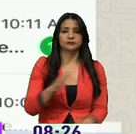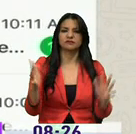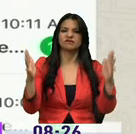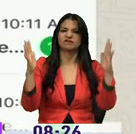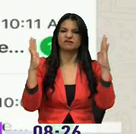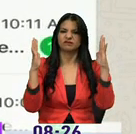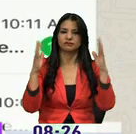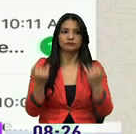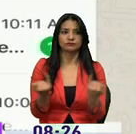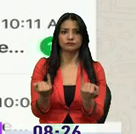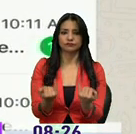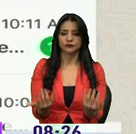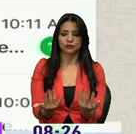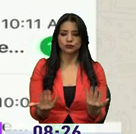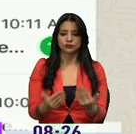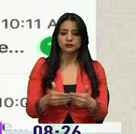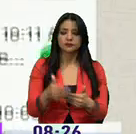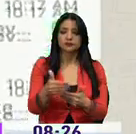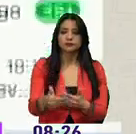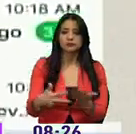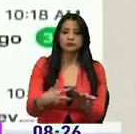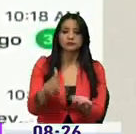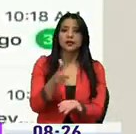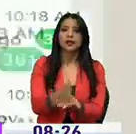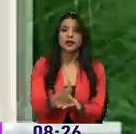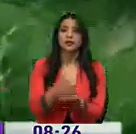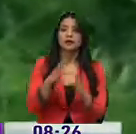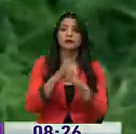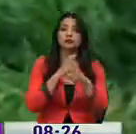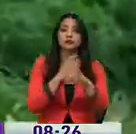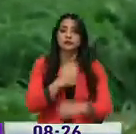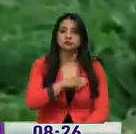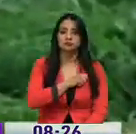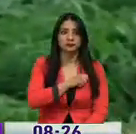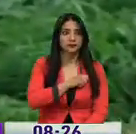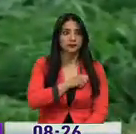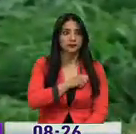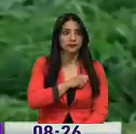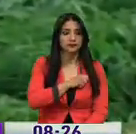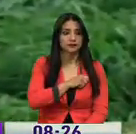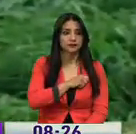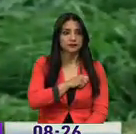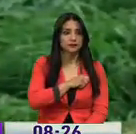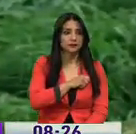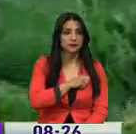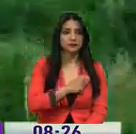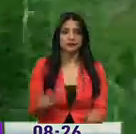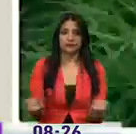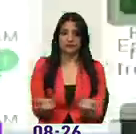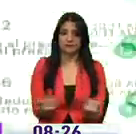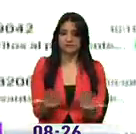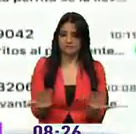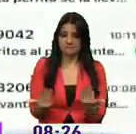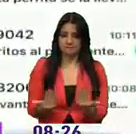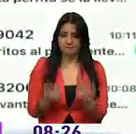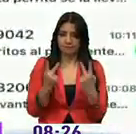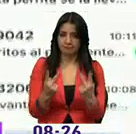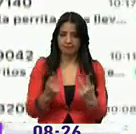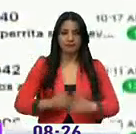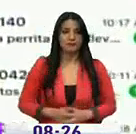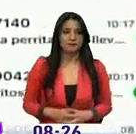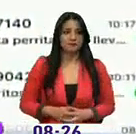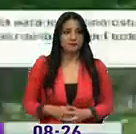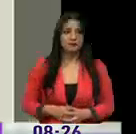Está frente a la parada del trolebús de la España. Miren ustedes. O sea, está crecida la hierba. Muchos